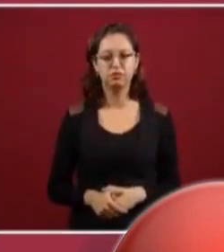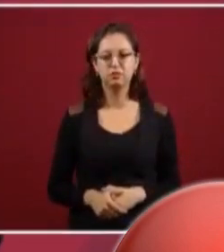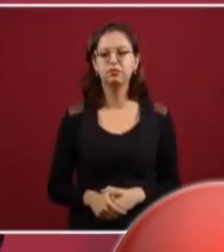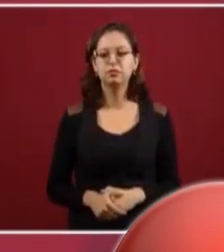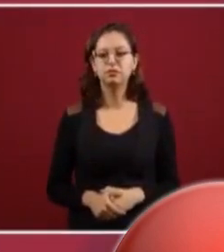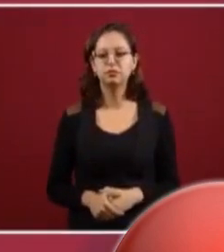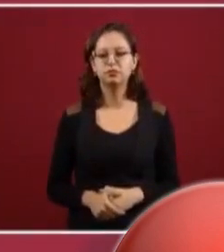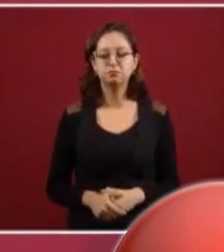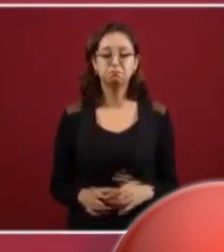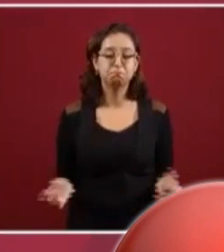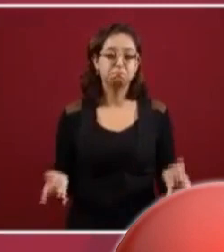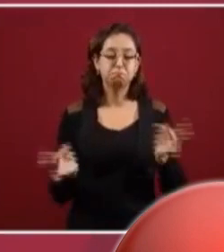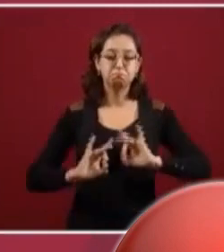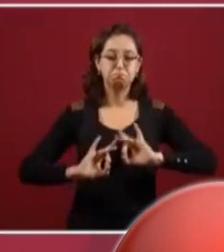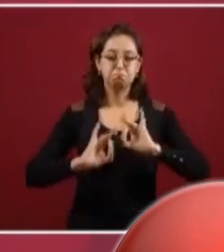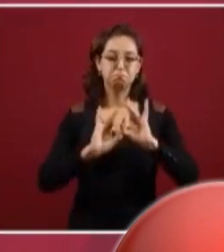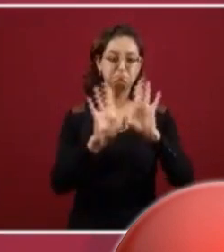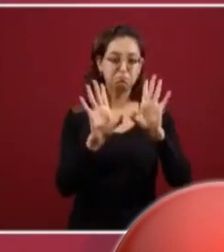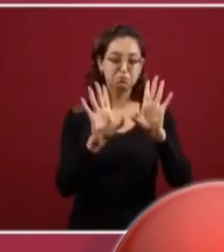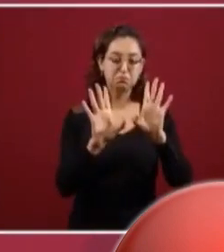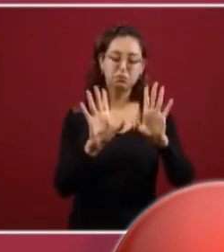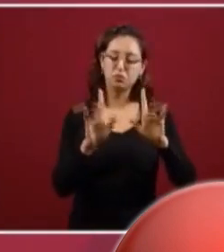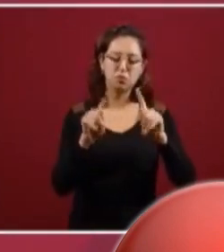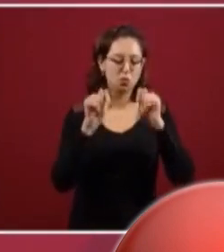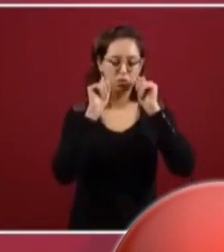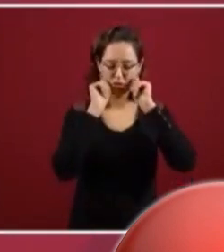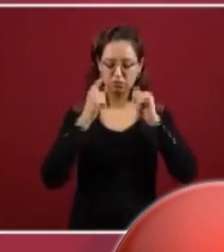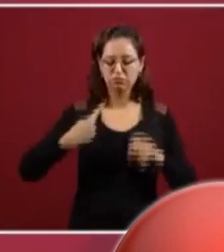cualquier situación, nosotros somos responsables.